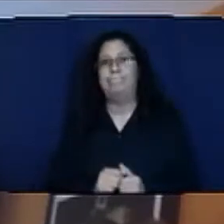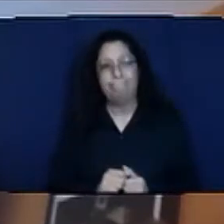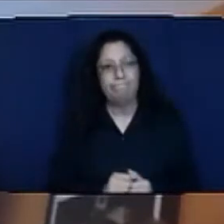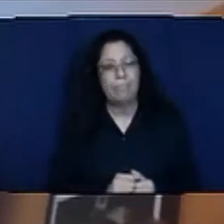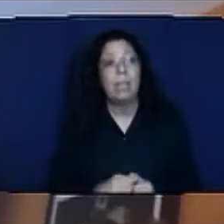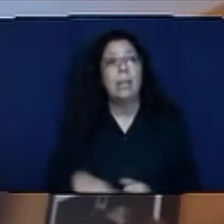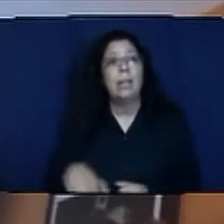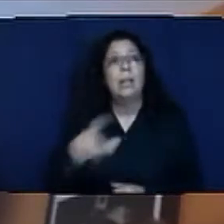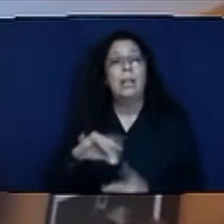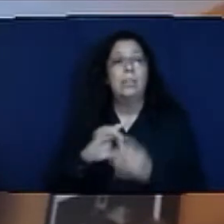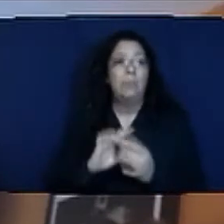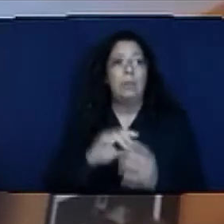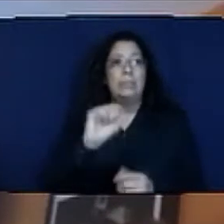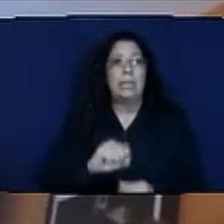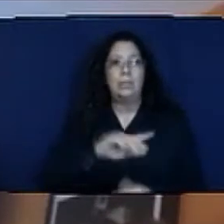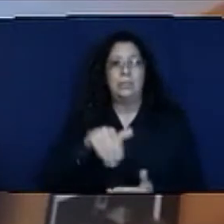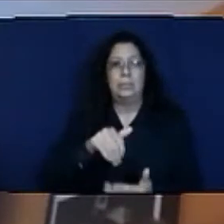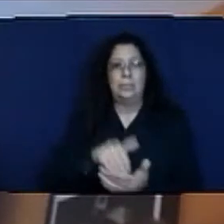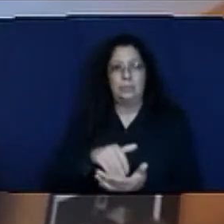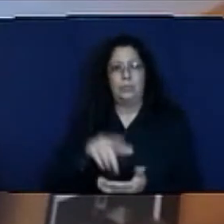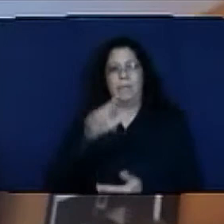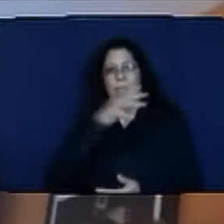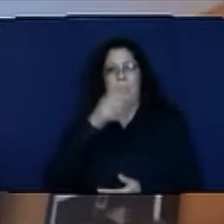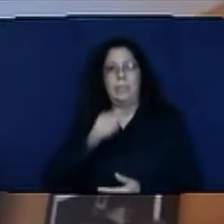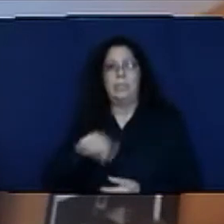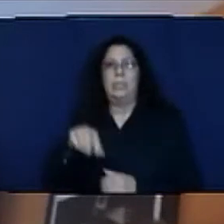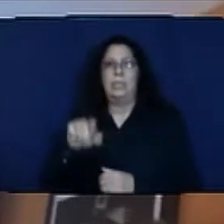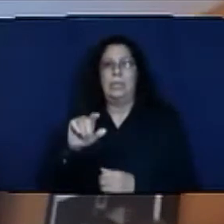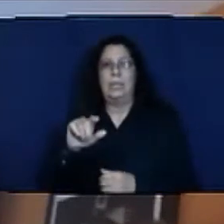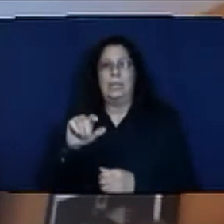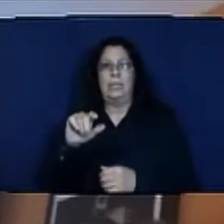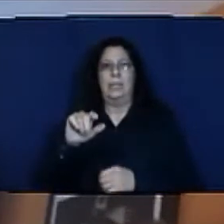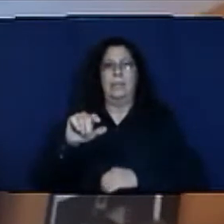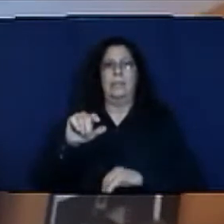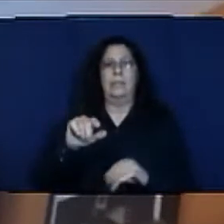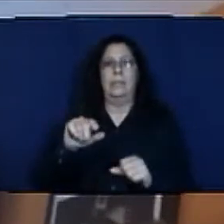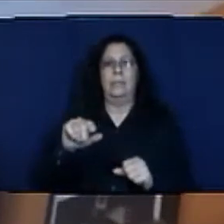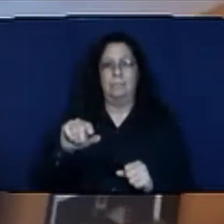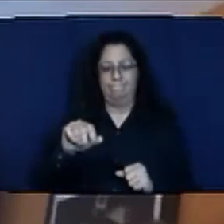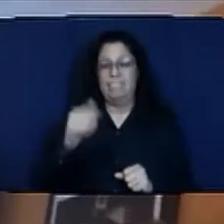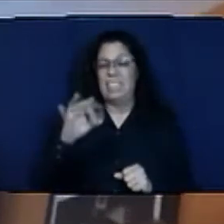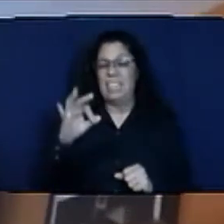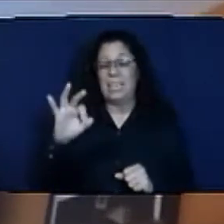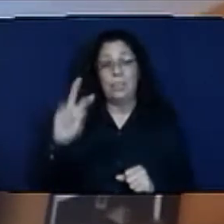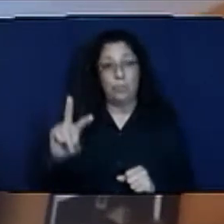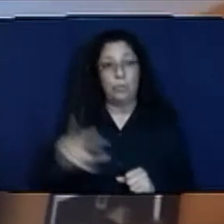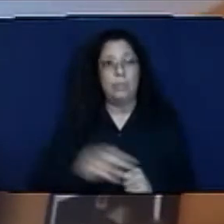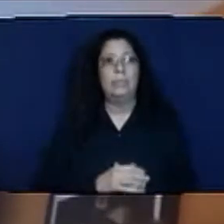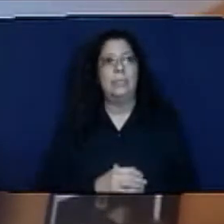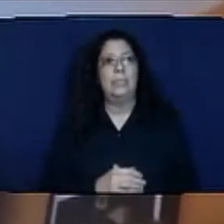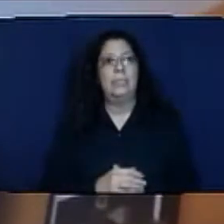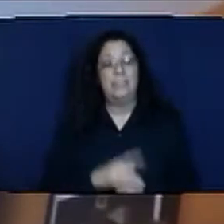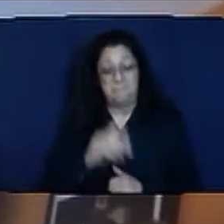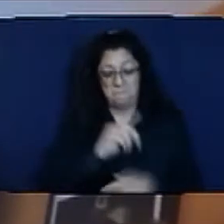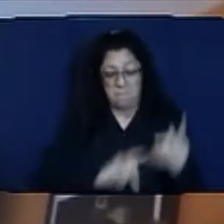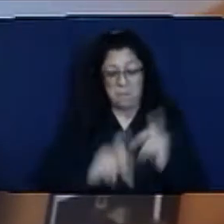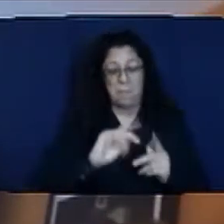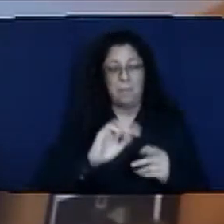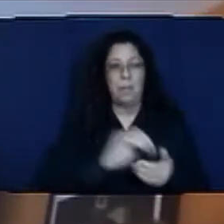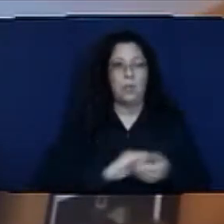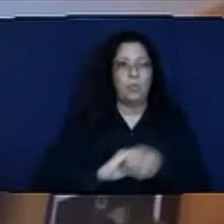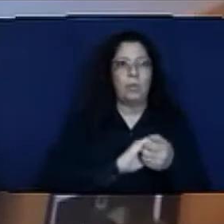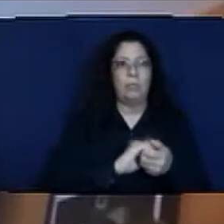un campo de siembra urbano, precisamente después de una rebelión contra la policía como la que